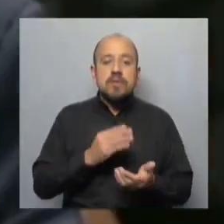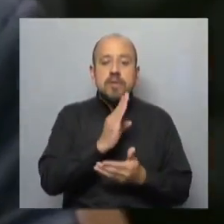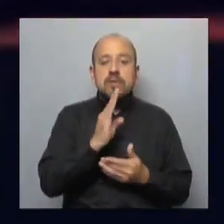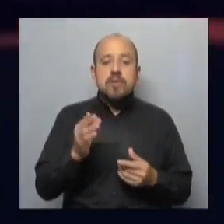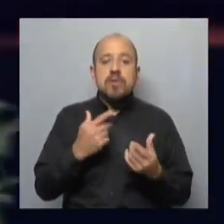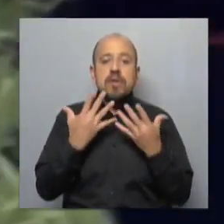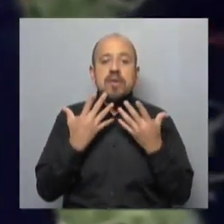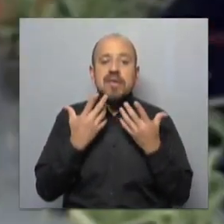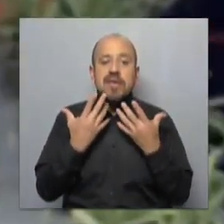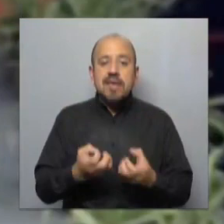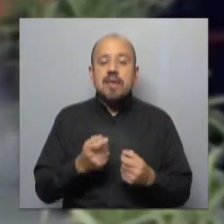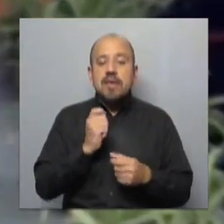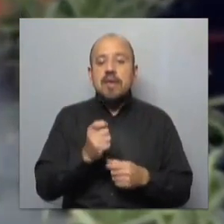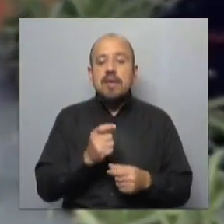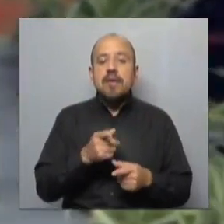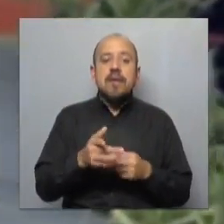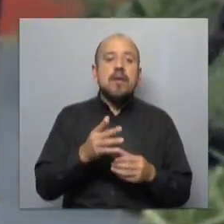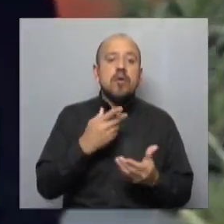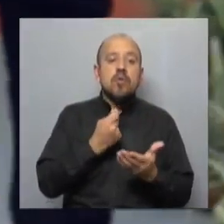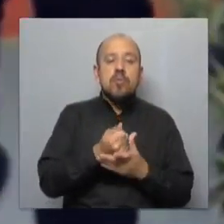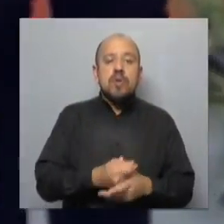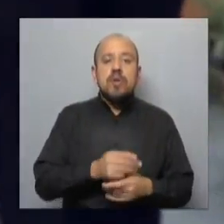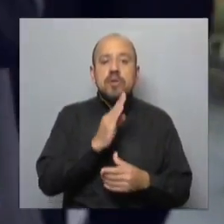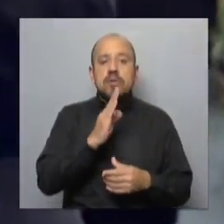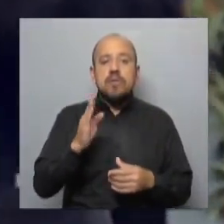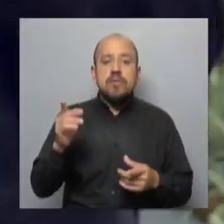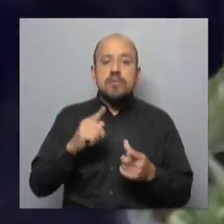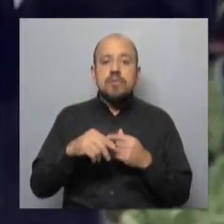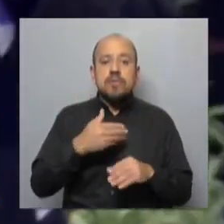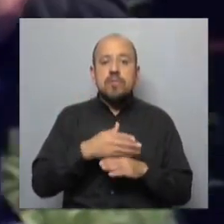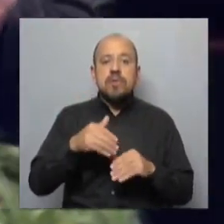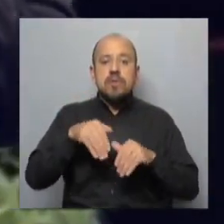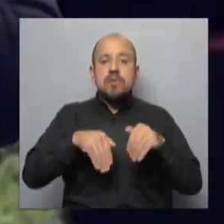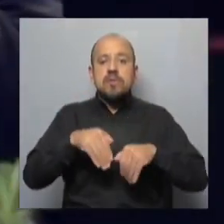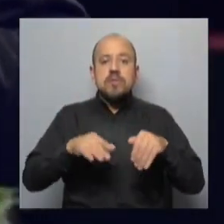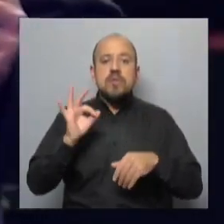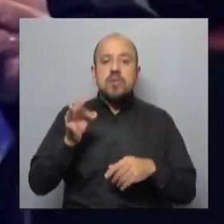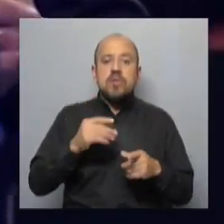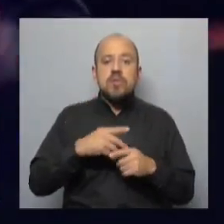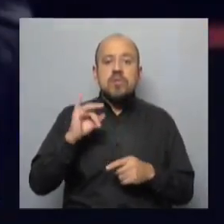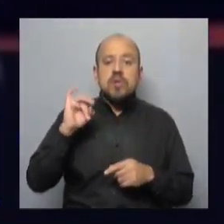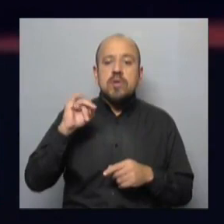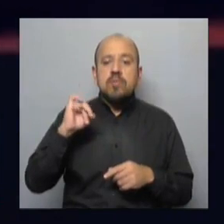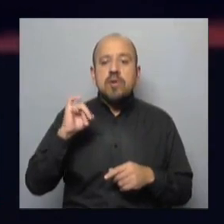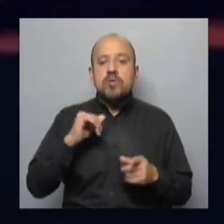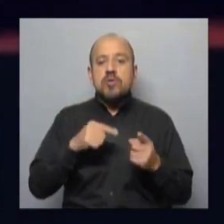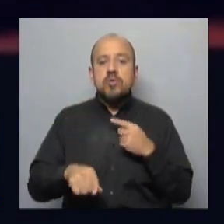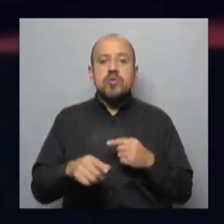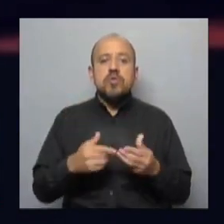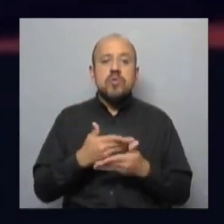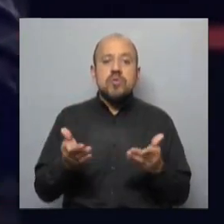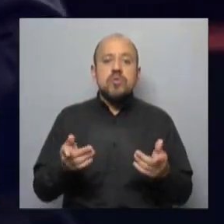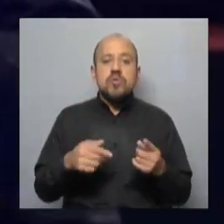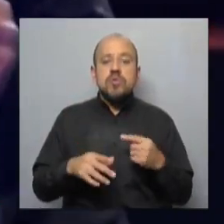empresas que se prepare porque tendrá que hablar con su gobierno después de las elecciones de octubre a mediados de mayo el gobierno de bolsonaro puso en marcha